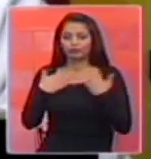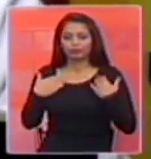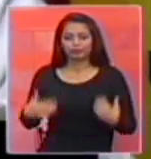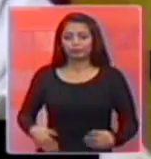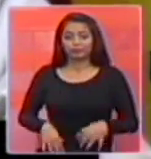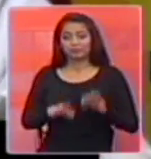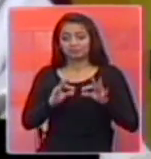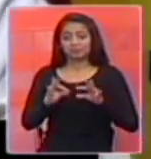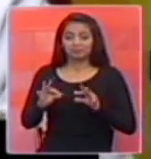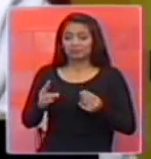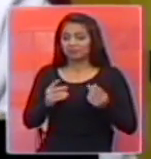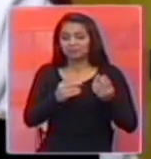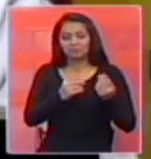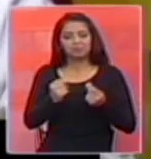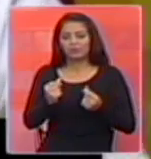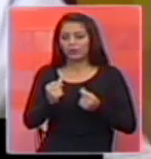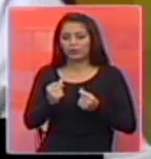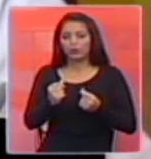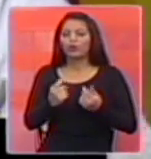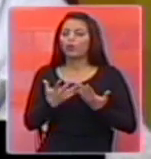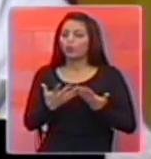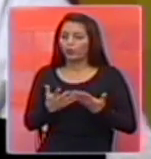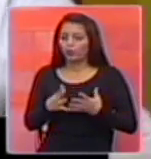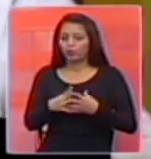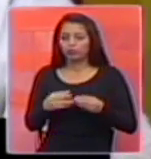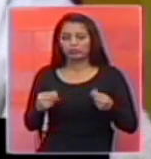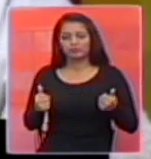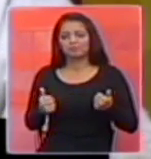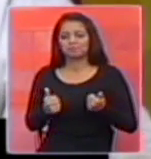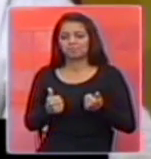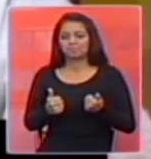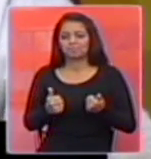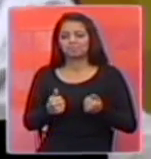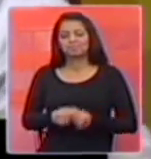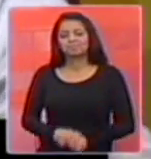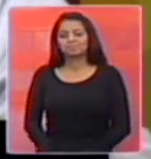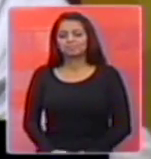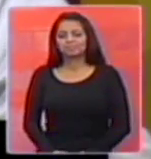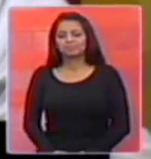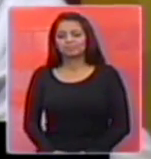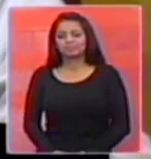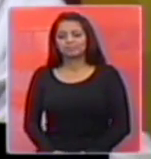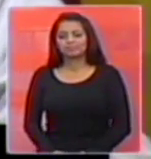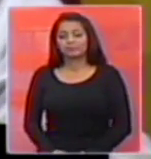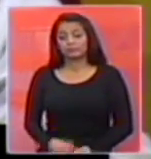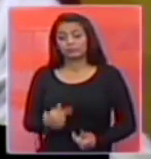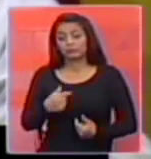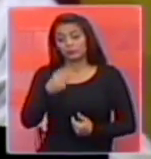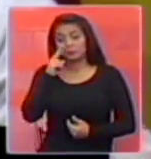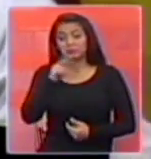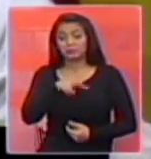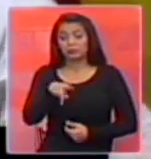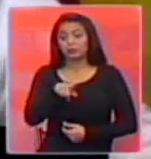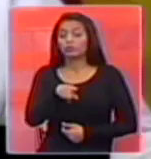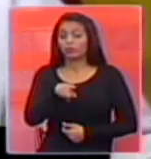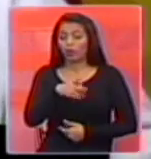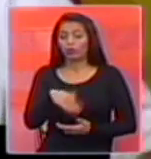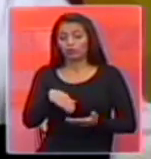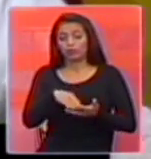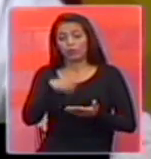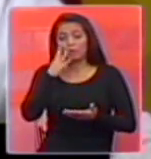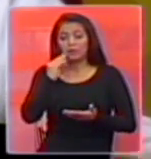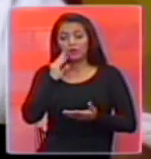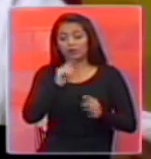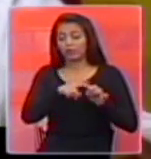lo que la recuperación de él es también bastante efectiva, según experiencia, vuelvo y repito.